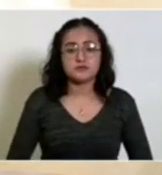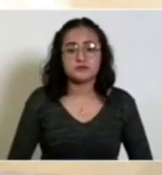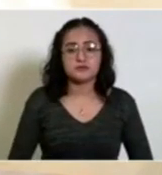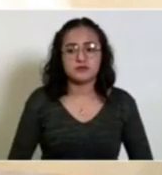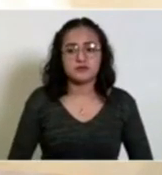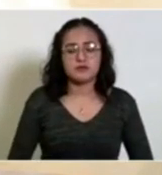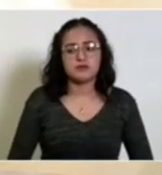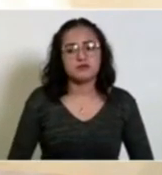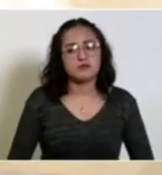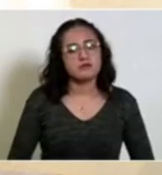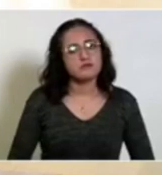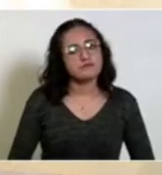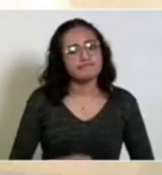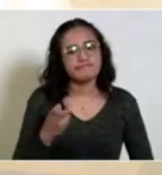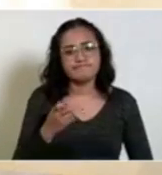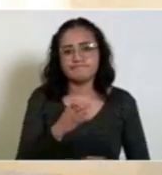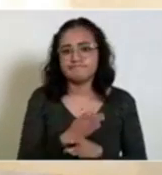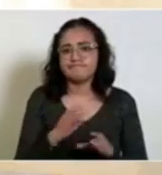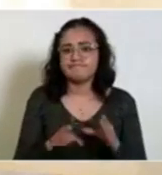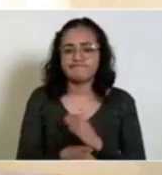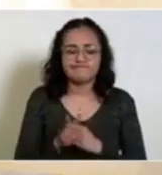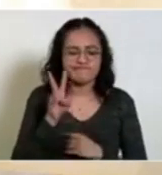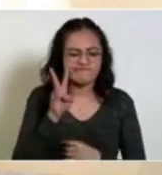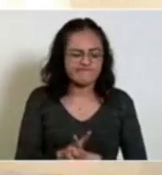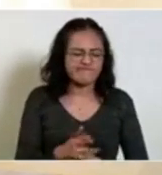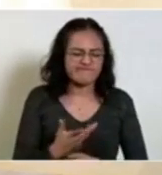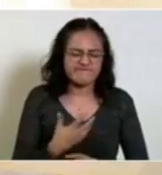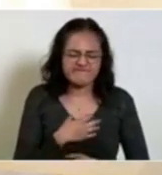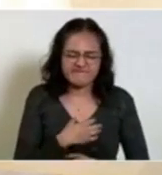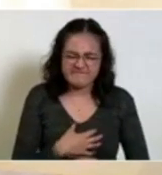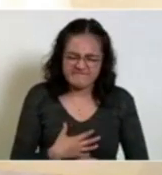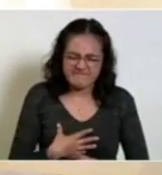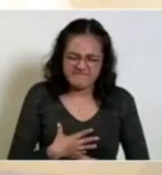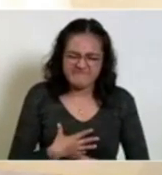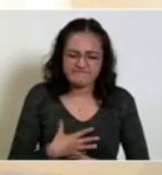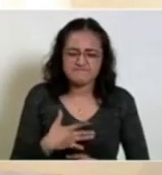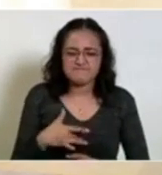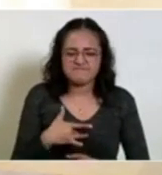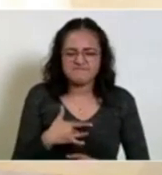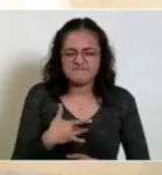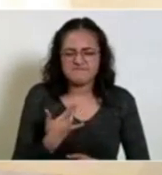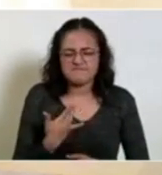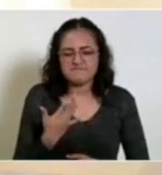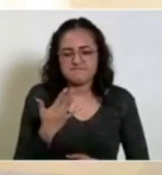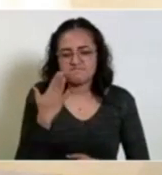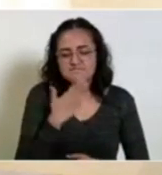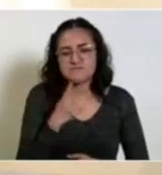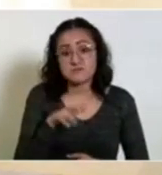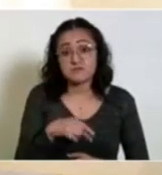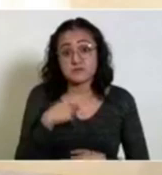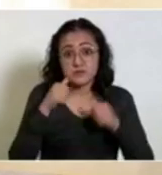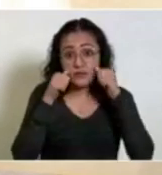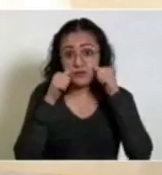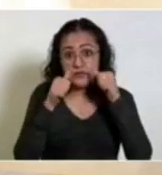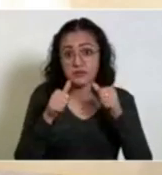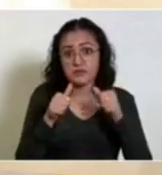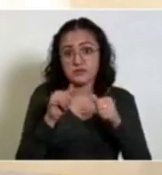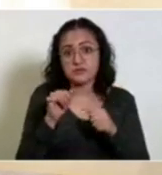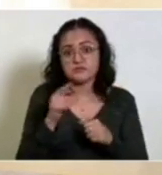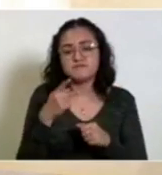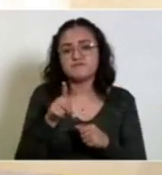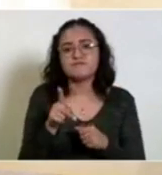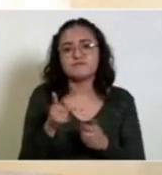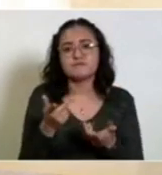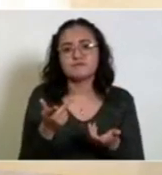son hechos que conmueven de los cuales estamos pendientes pero que no